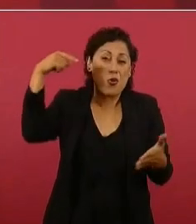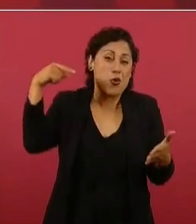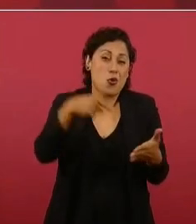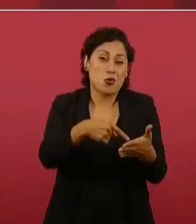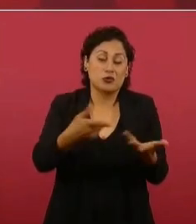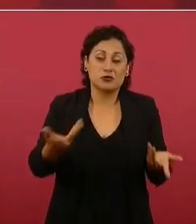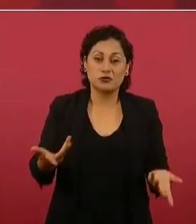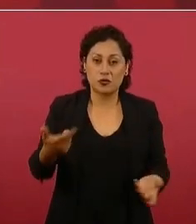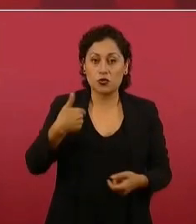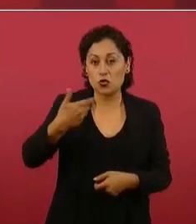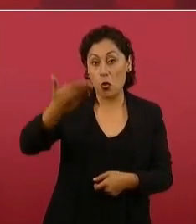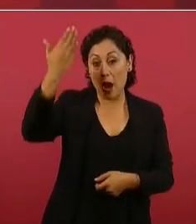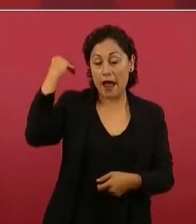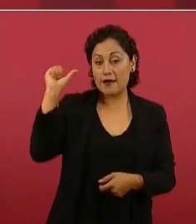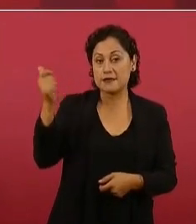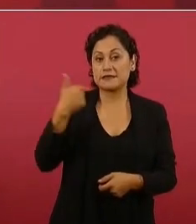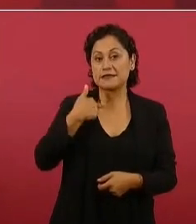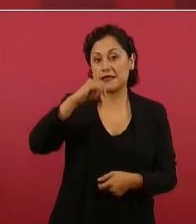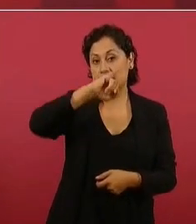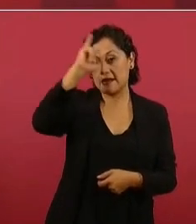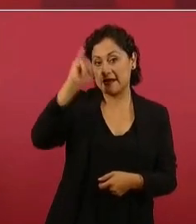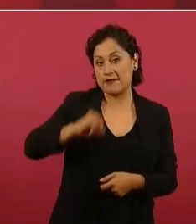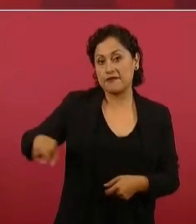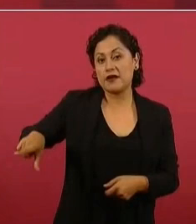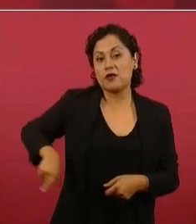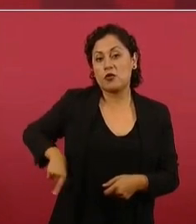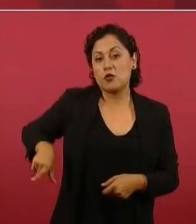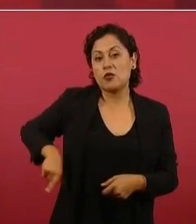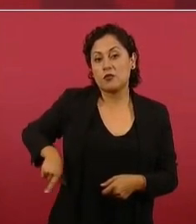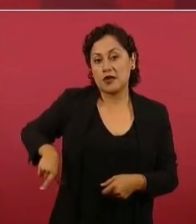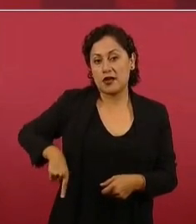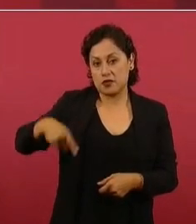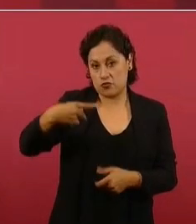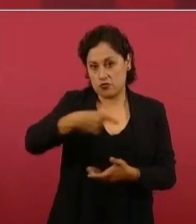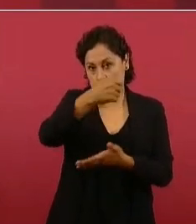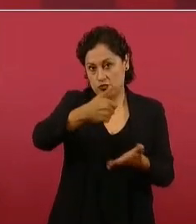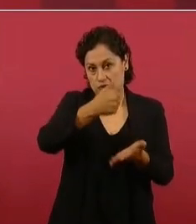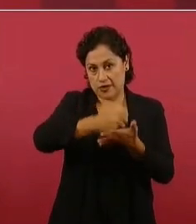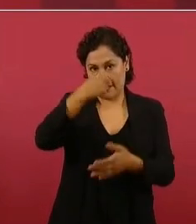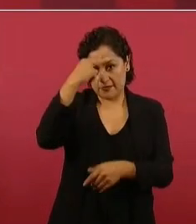Cuando fui jefe de gobierno en la ciudad,